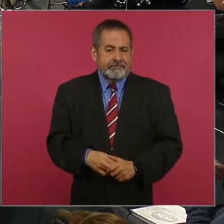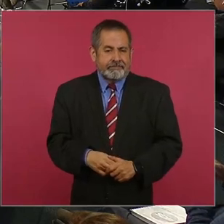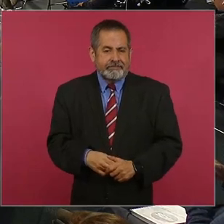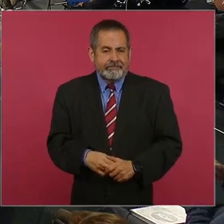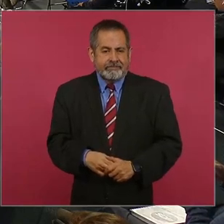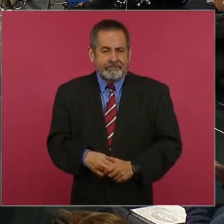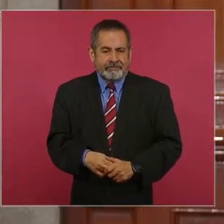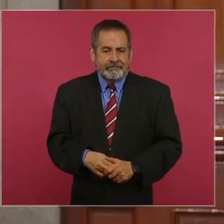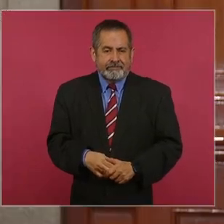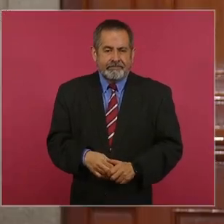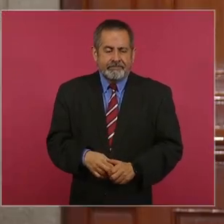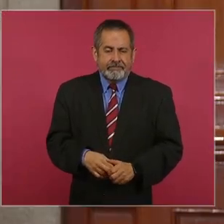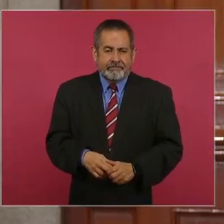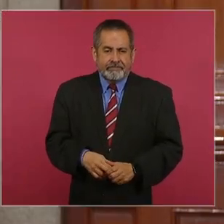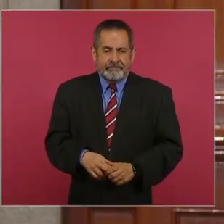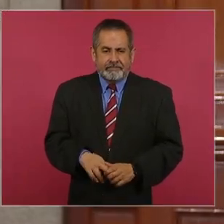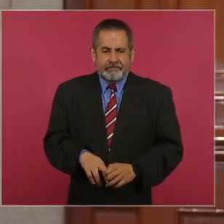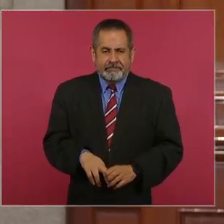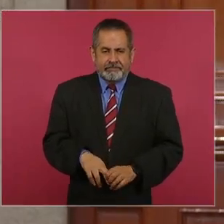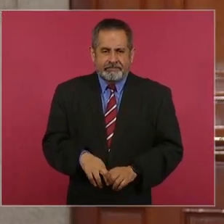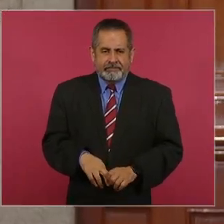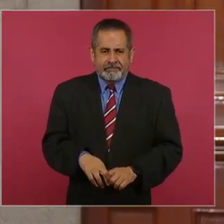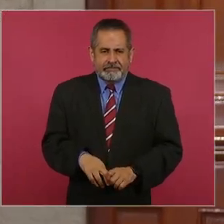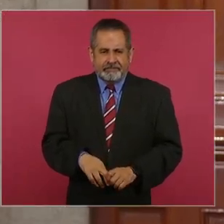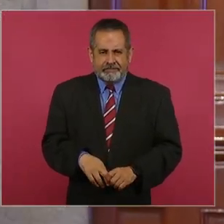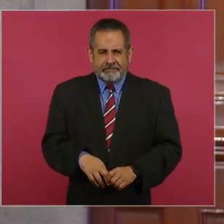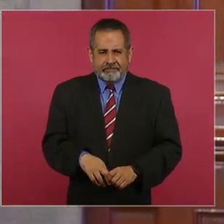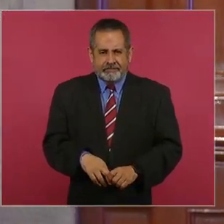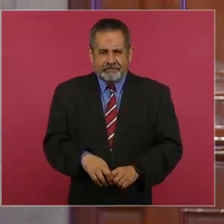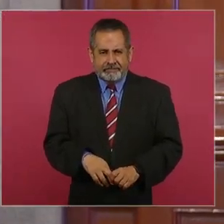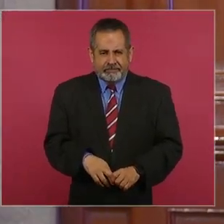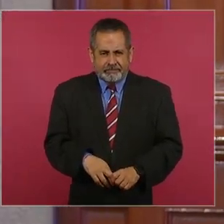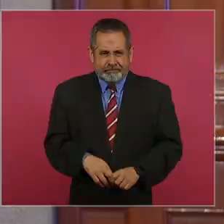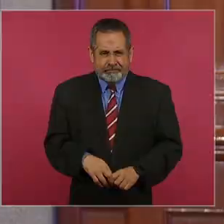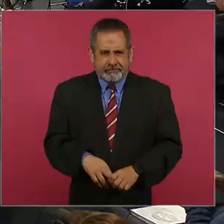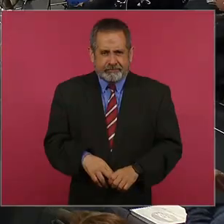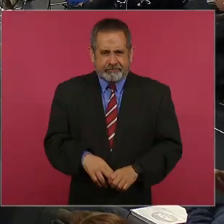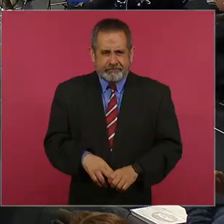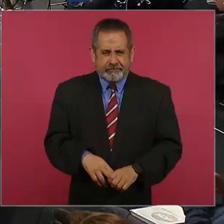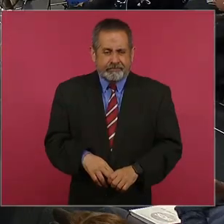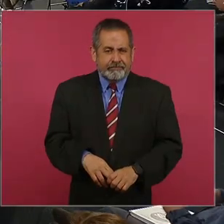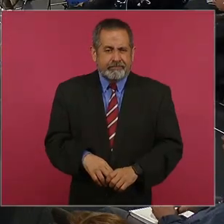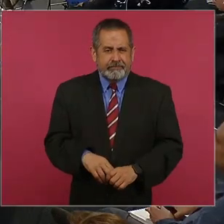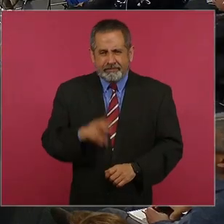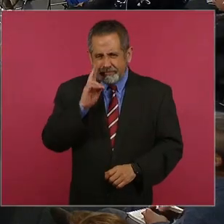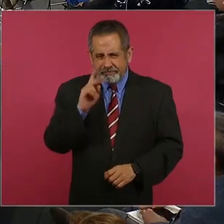hay varios parecidos por eso ese es el más reciente de hace dos días